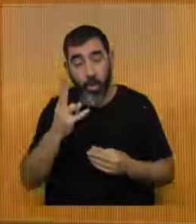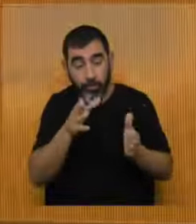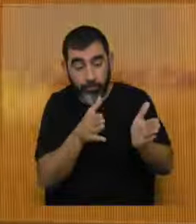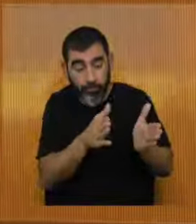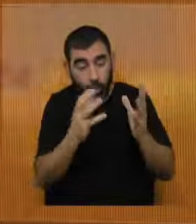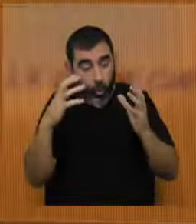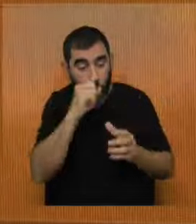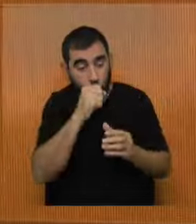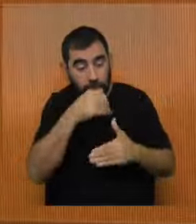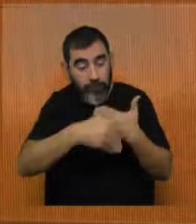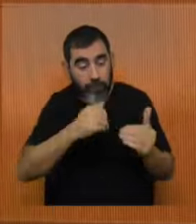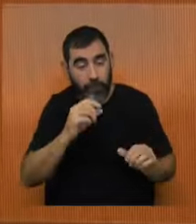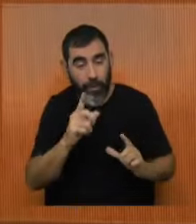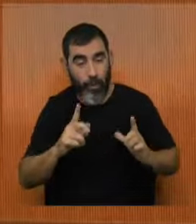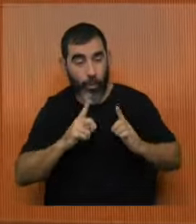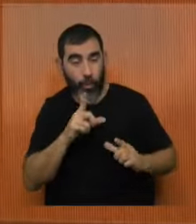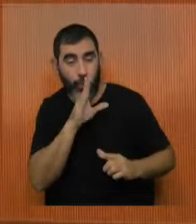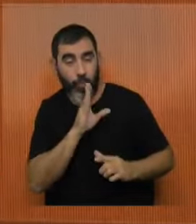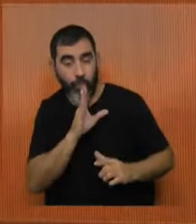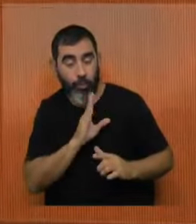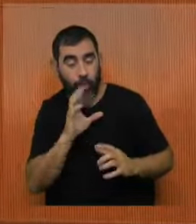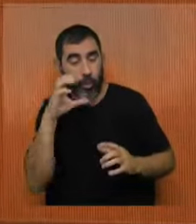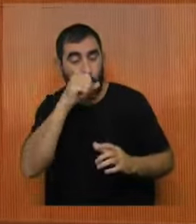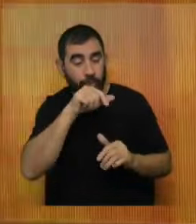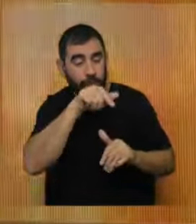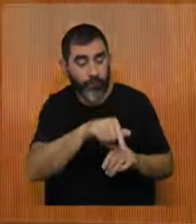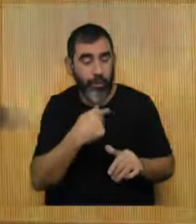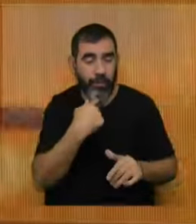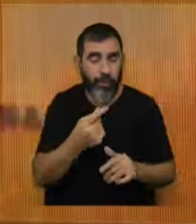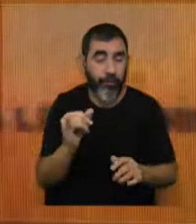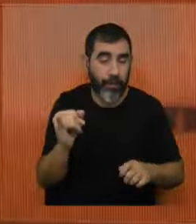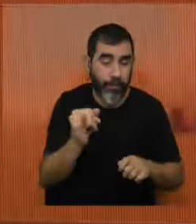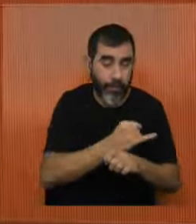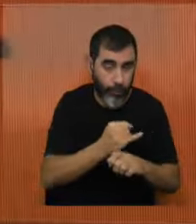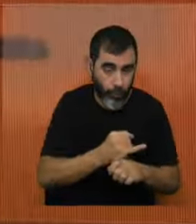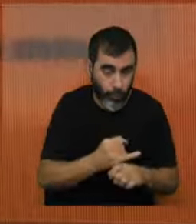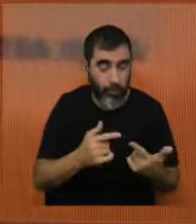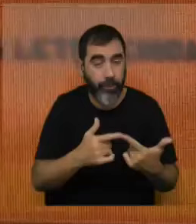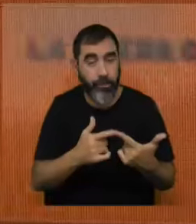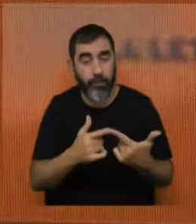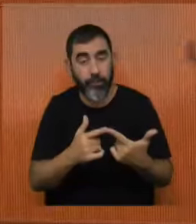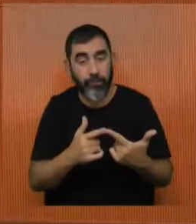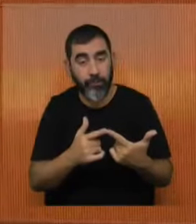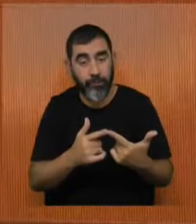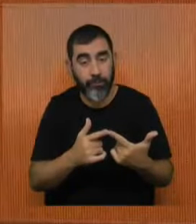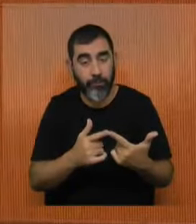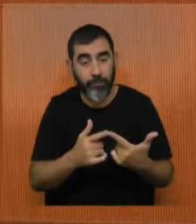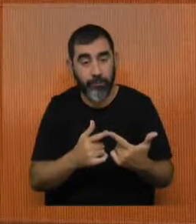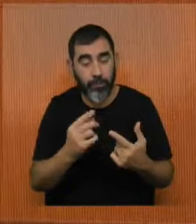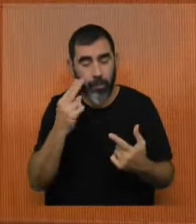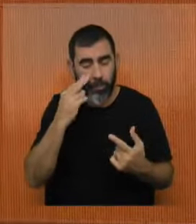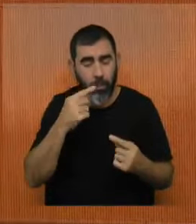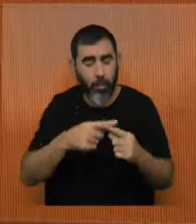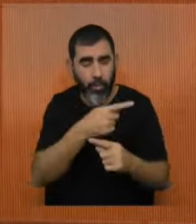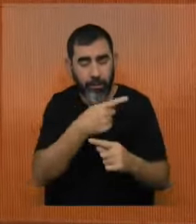camino conservador es el camino conservador que ha debilitado las instituciones que nos ha provisto de un escándalo